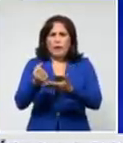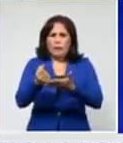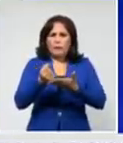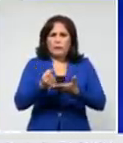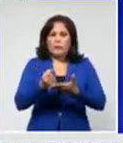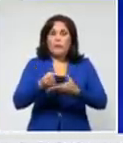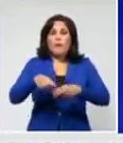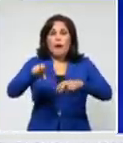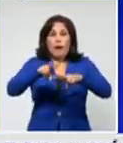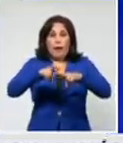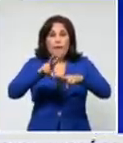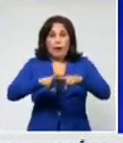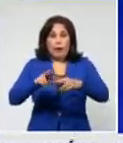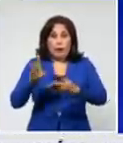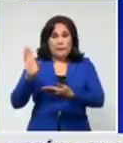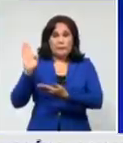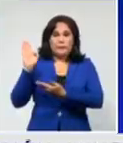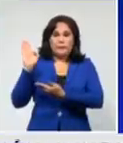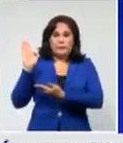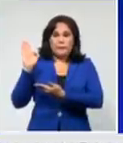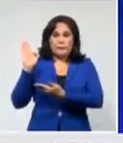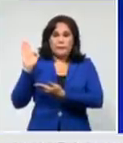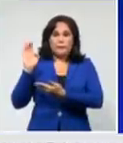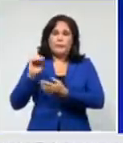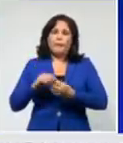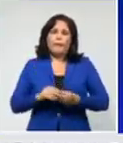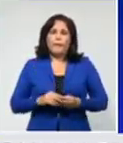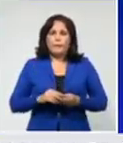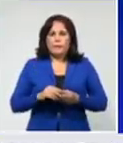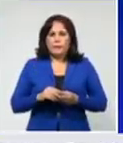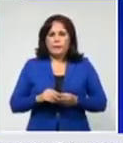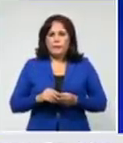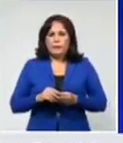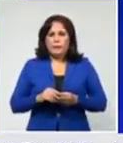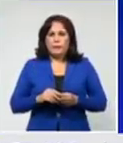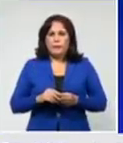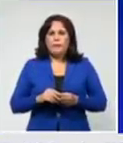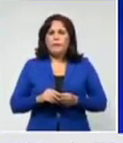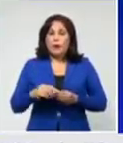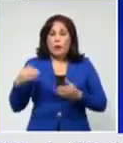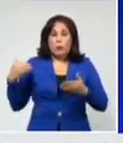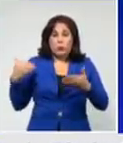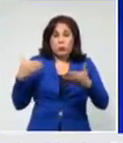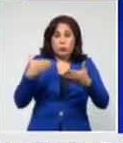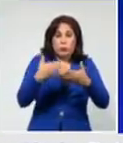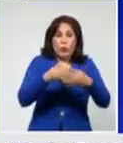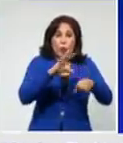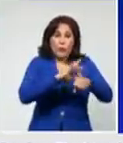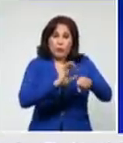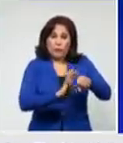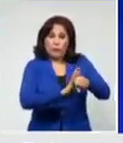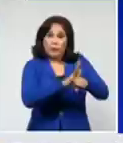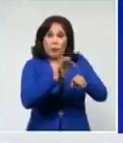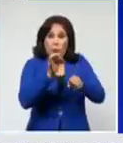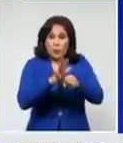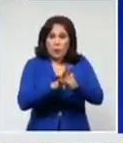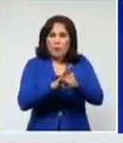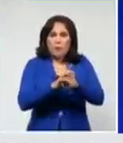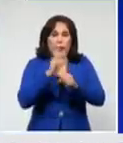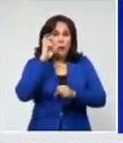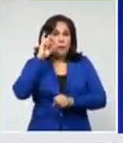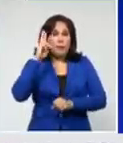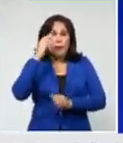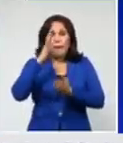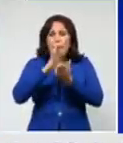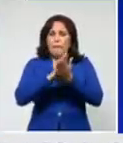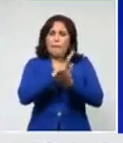Habana, ya vista a través de toda la pandemia. Fíjense cómo en los meses de abril, mayo,